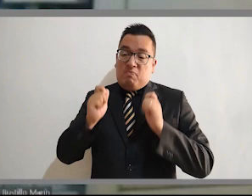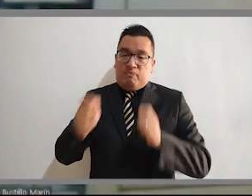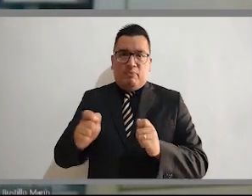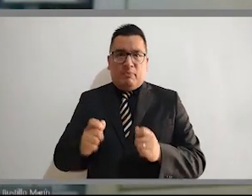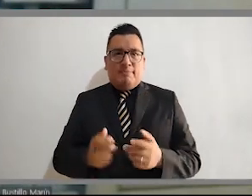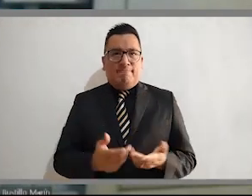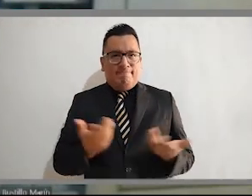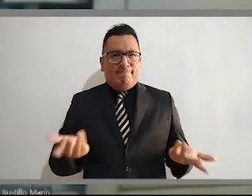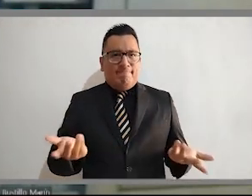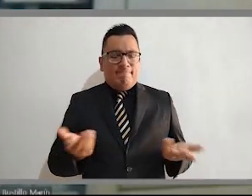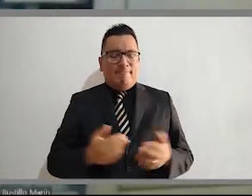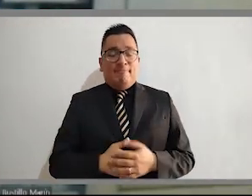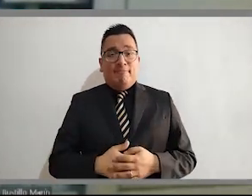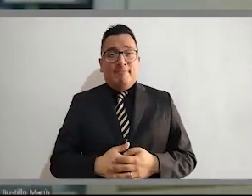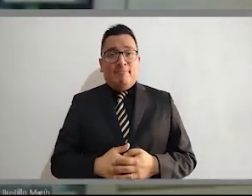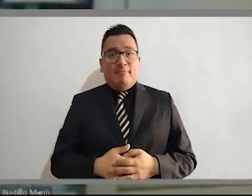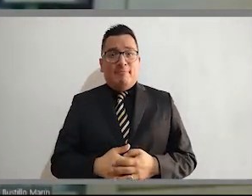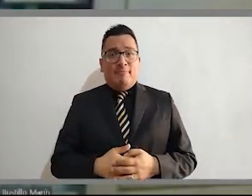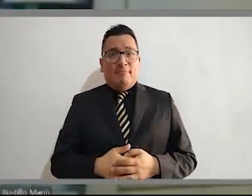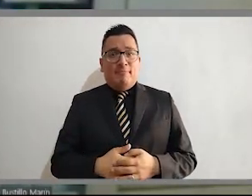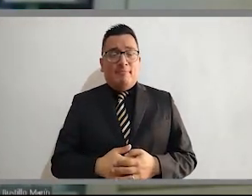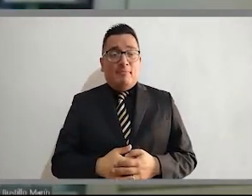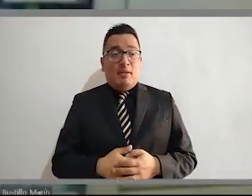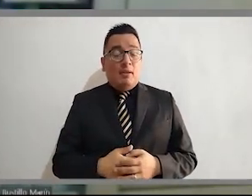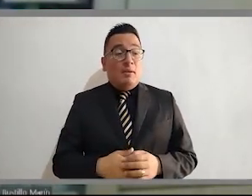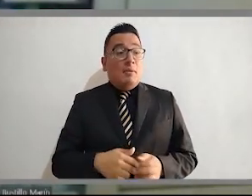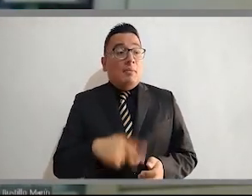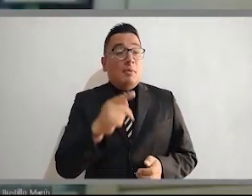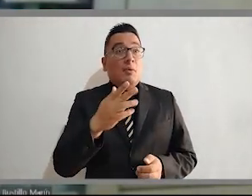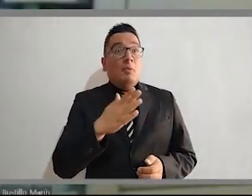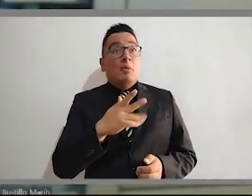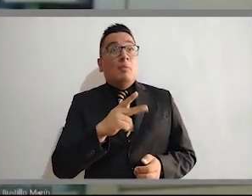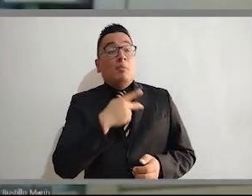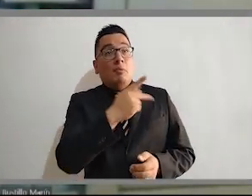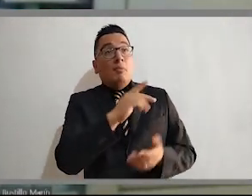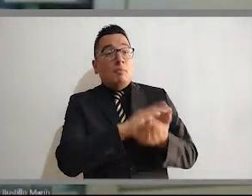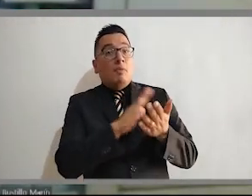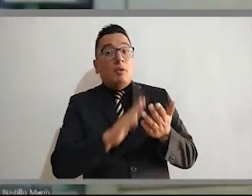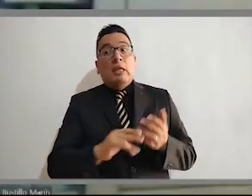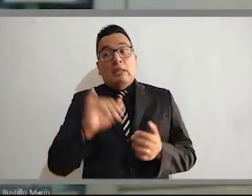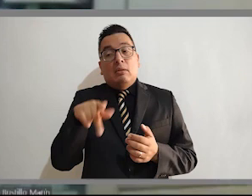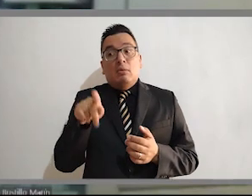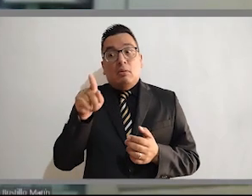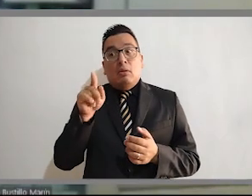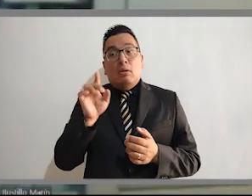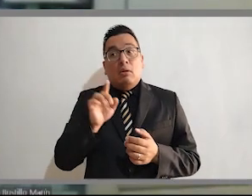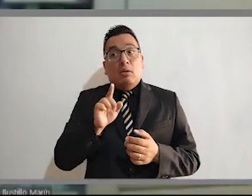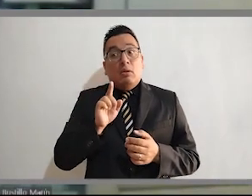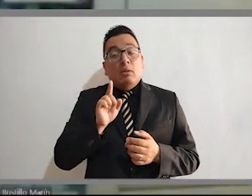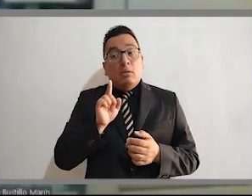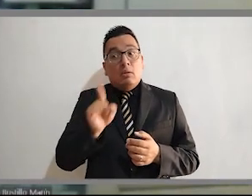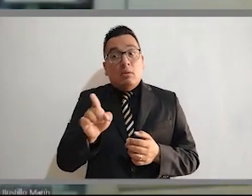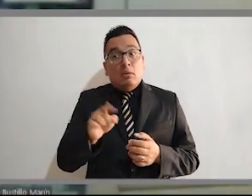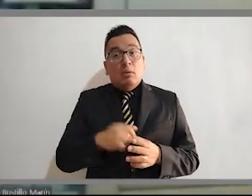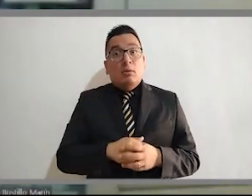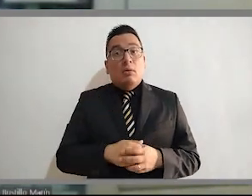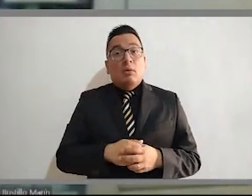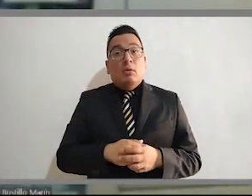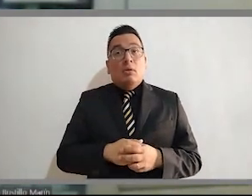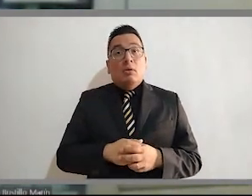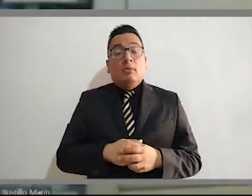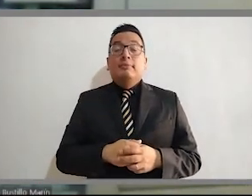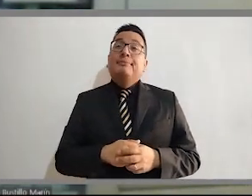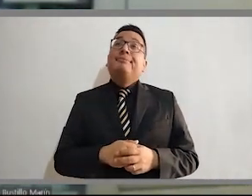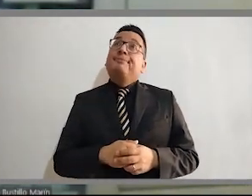tú, ¿no? Pero bueno, oye, pero yo soy tu esposa, pues sí, pero cuando tú llegues, pues vas a poner la